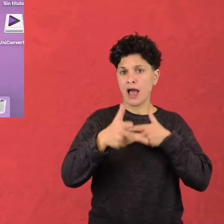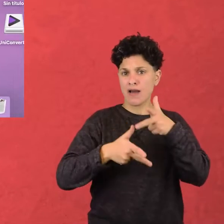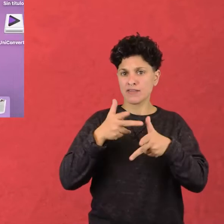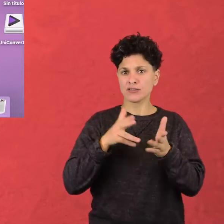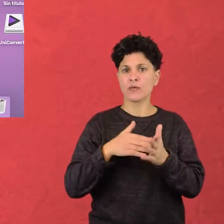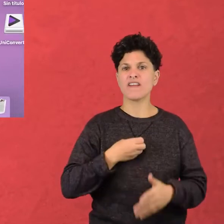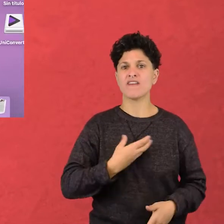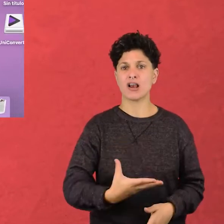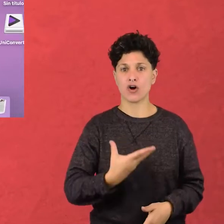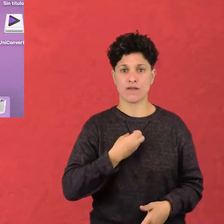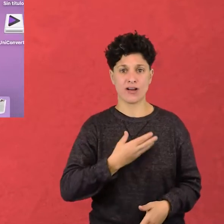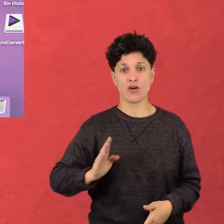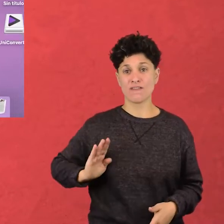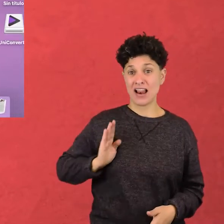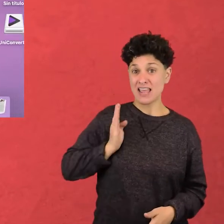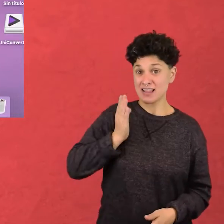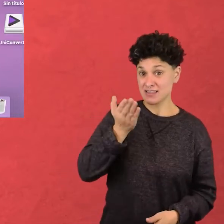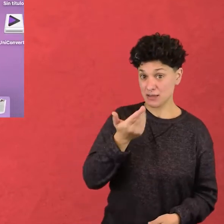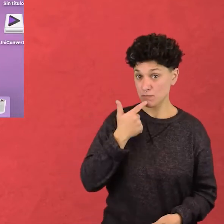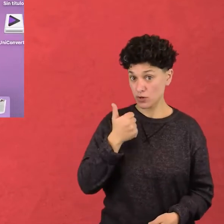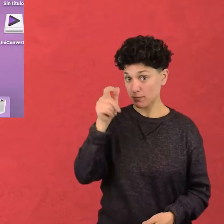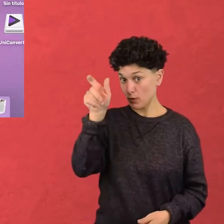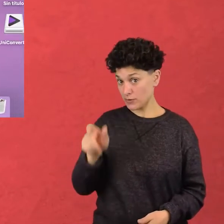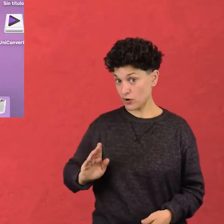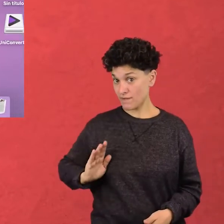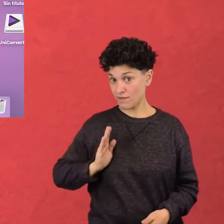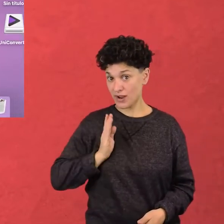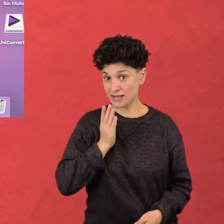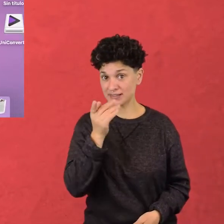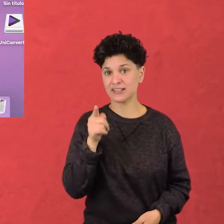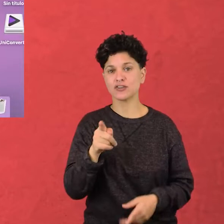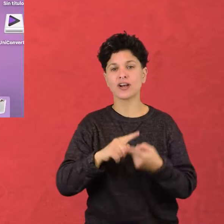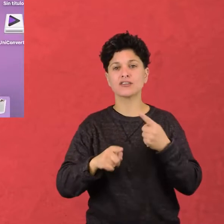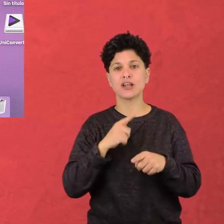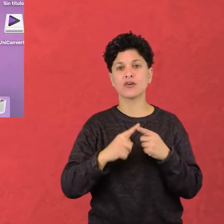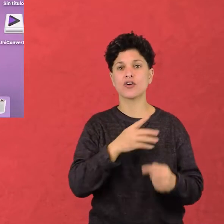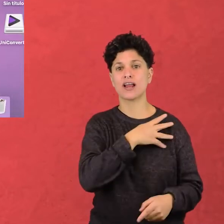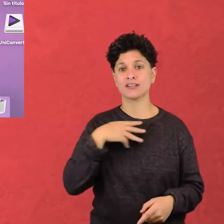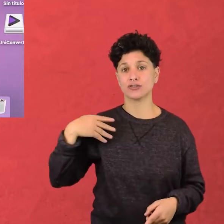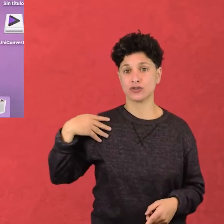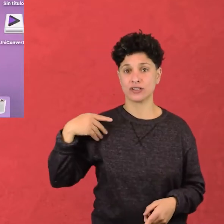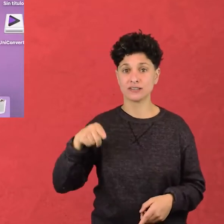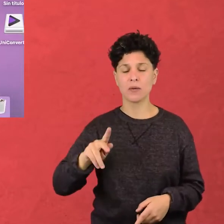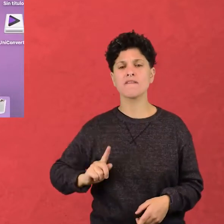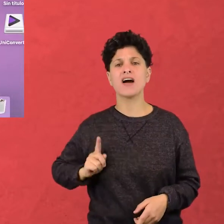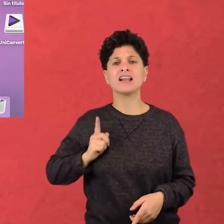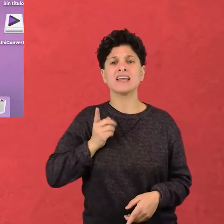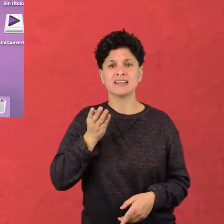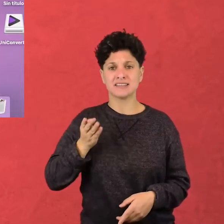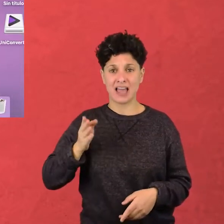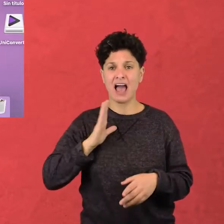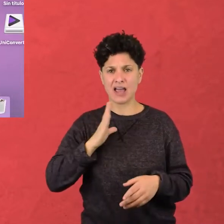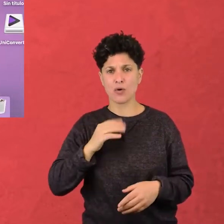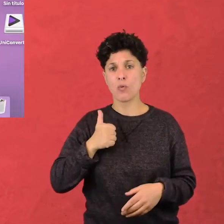el valor, ser valiente. Esto ustedes lo pueden conectar con Aristóteles. Ser valiente es muy bueno,